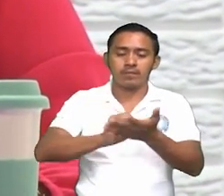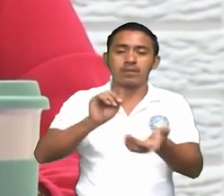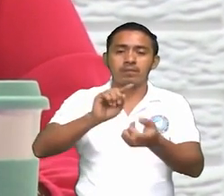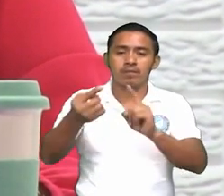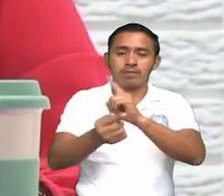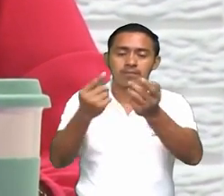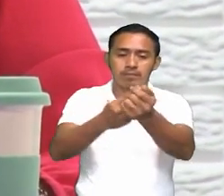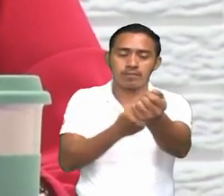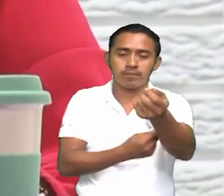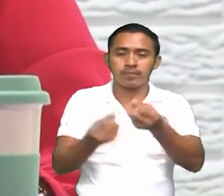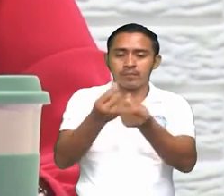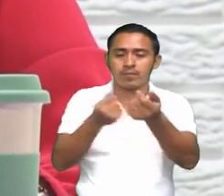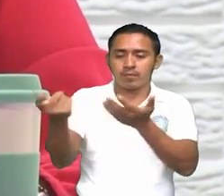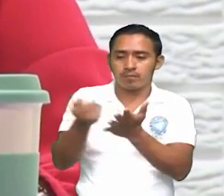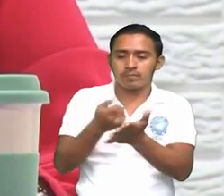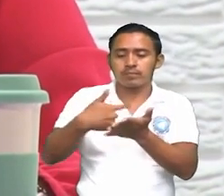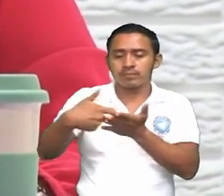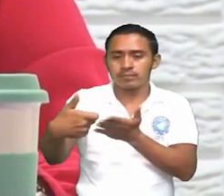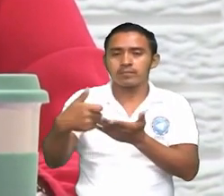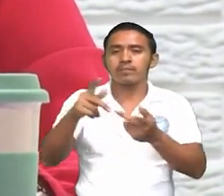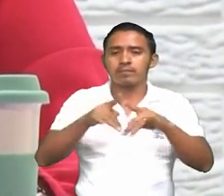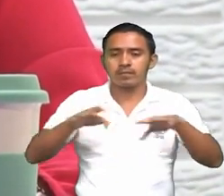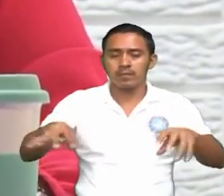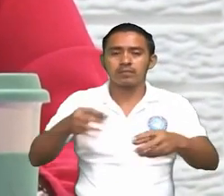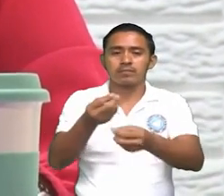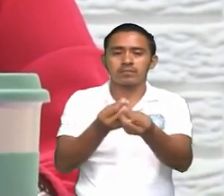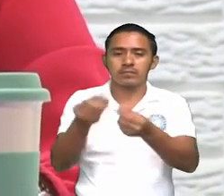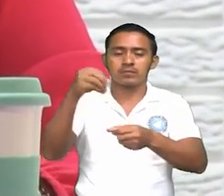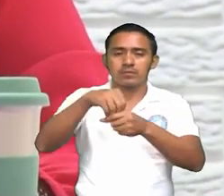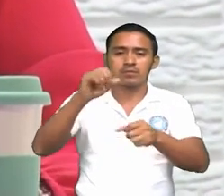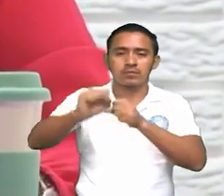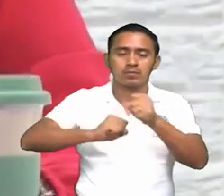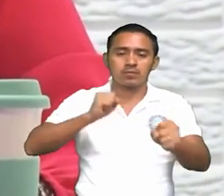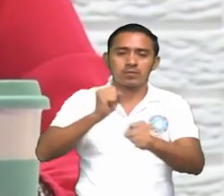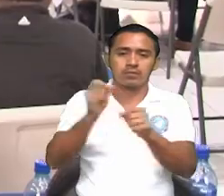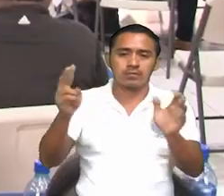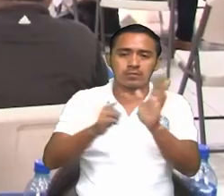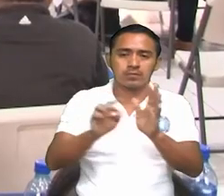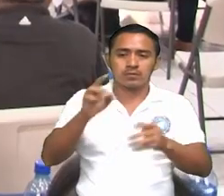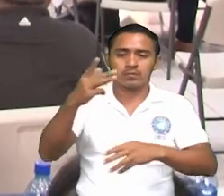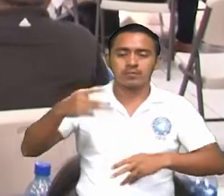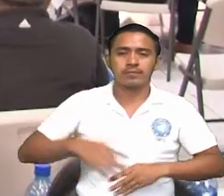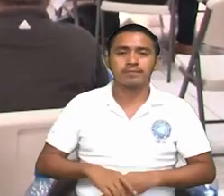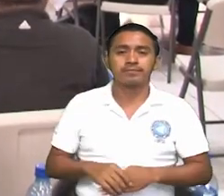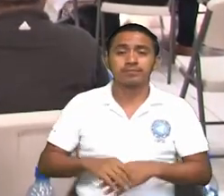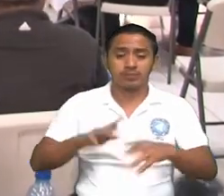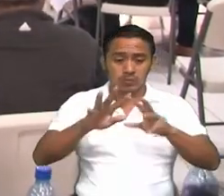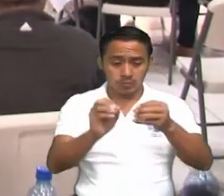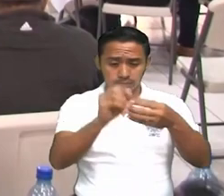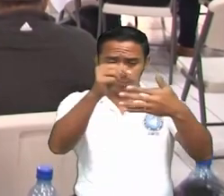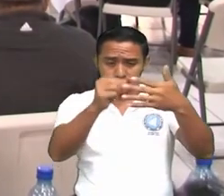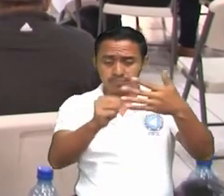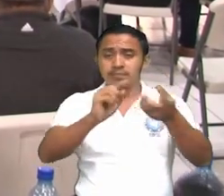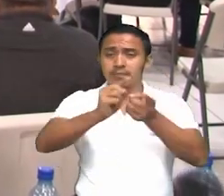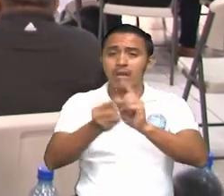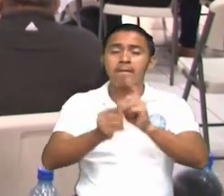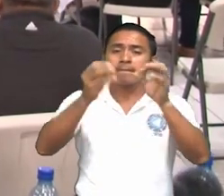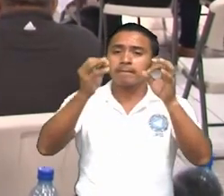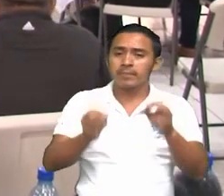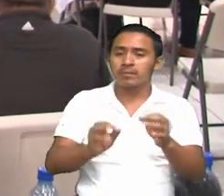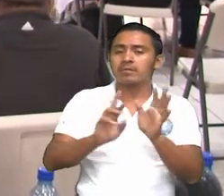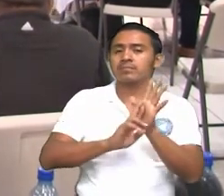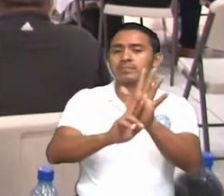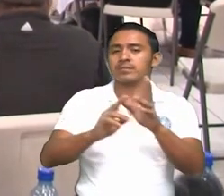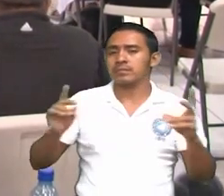General de Ingresos y Egresos de la Alcaldía de Managua y su plan de inversión anual correspondiente al año 2019. Dichos ajustes en el presupuesto garantizan una